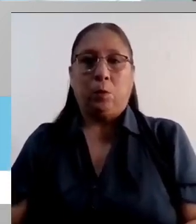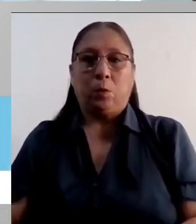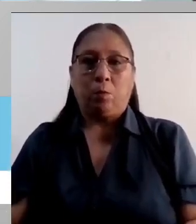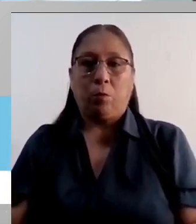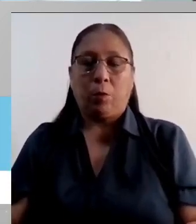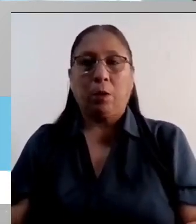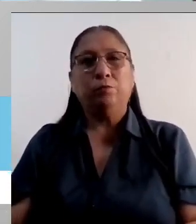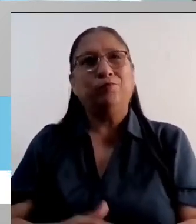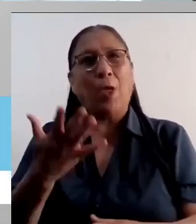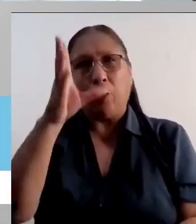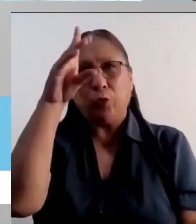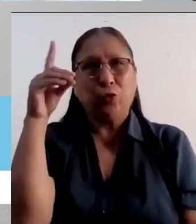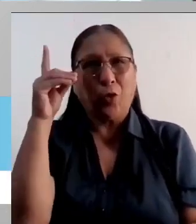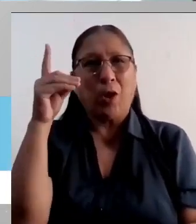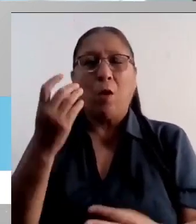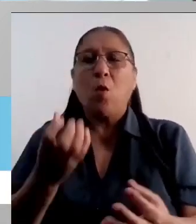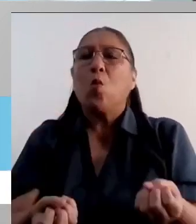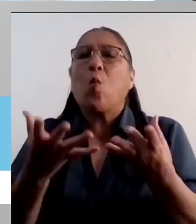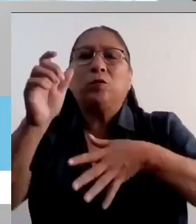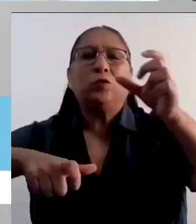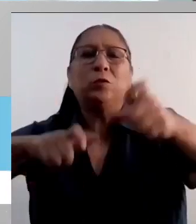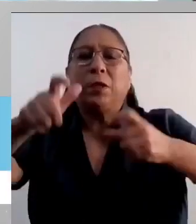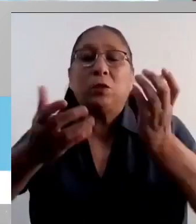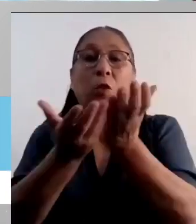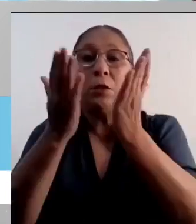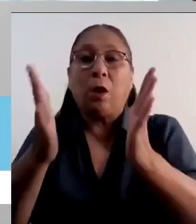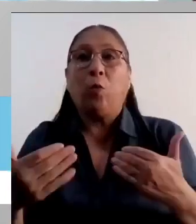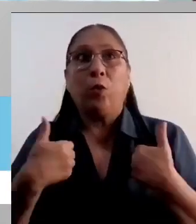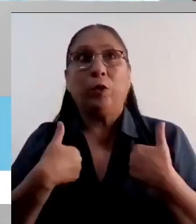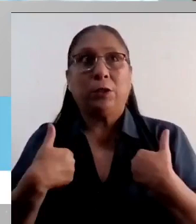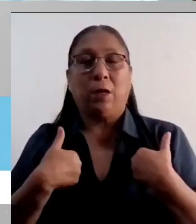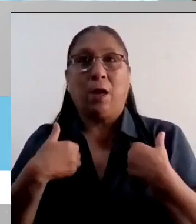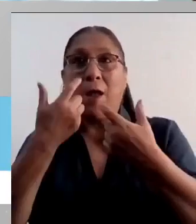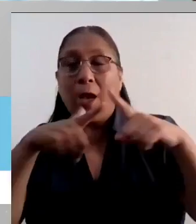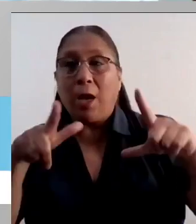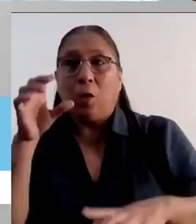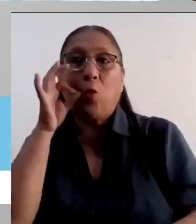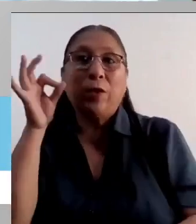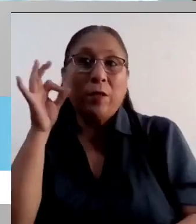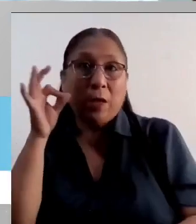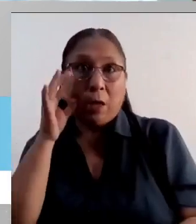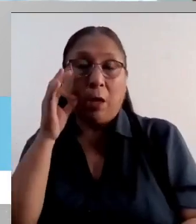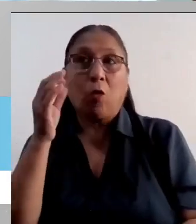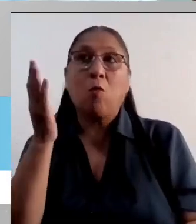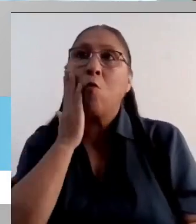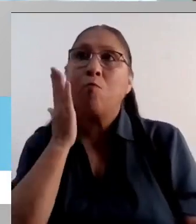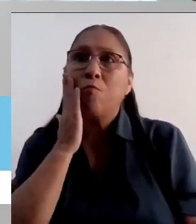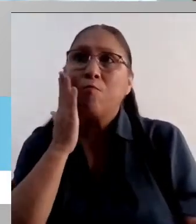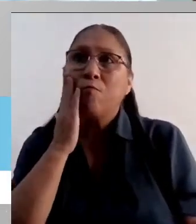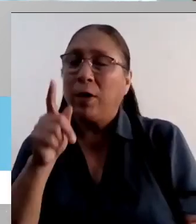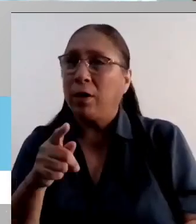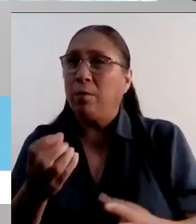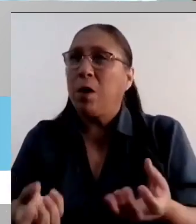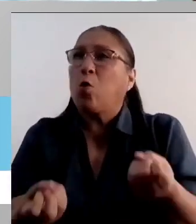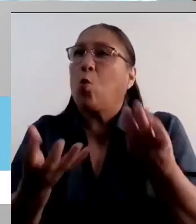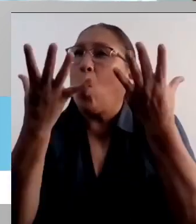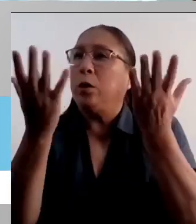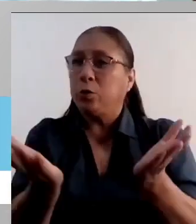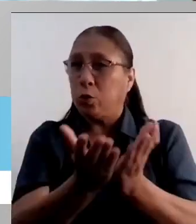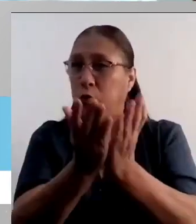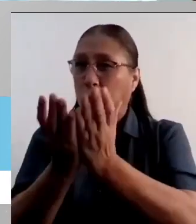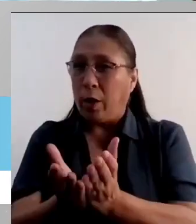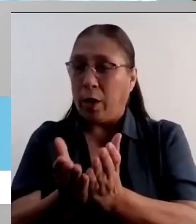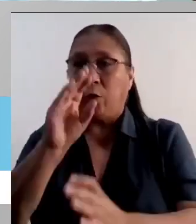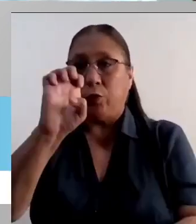Doctora, ¿cuánta población estudiantil tiene una lengua indígena como lengua materna y con cuántas instituciones educativas EIB